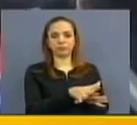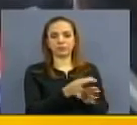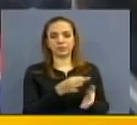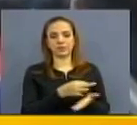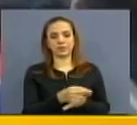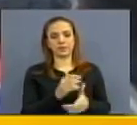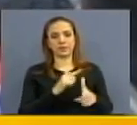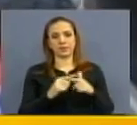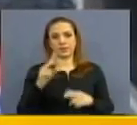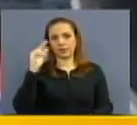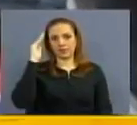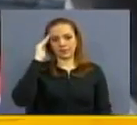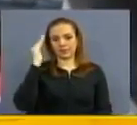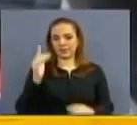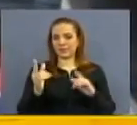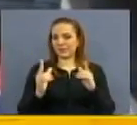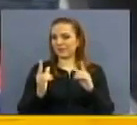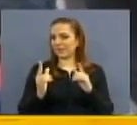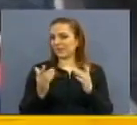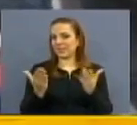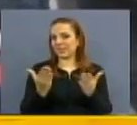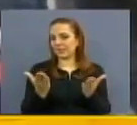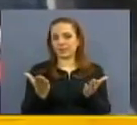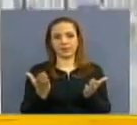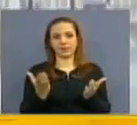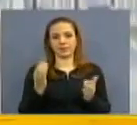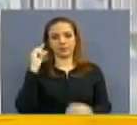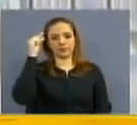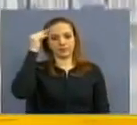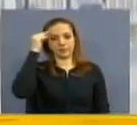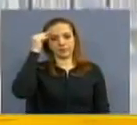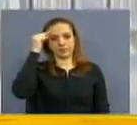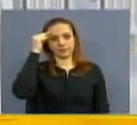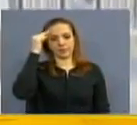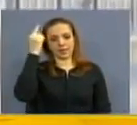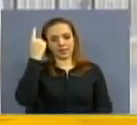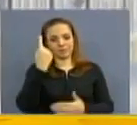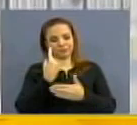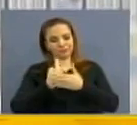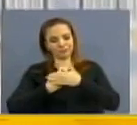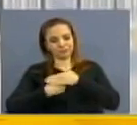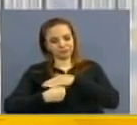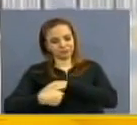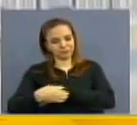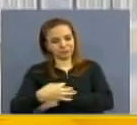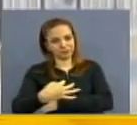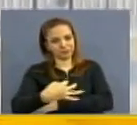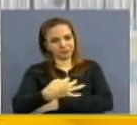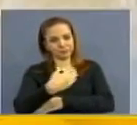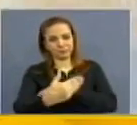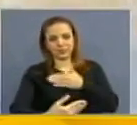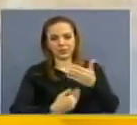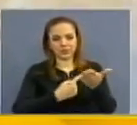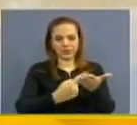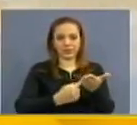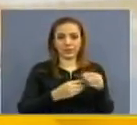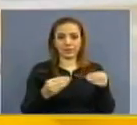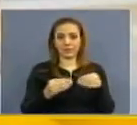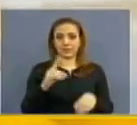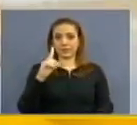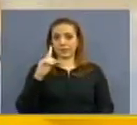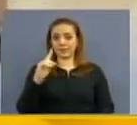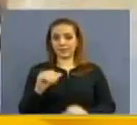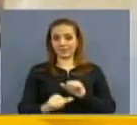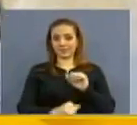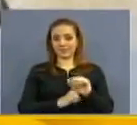no sabemos cuál es el escenario que quiere el gobierno. Aquí hemos entrado en una dilatación de todas estas negociaciones por más de un año